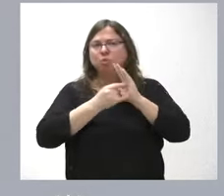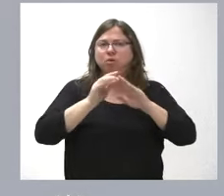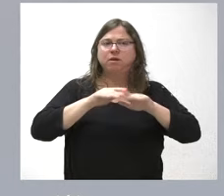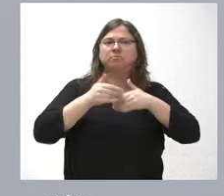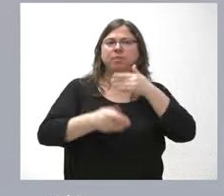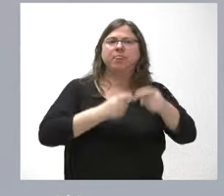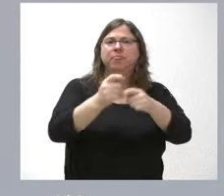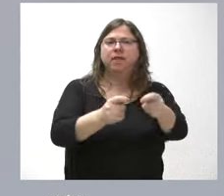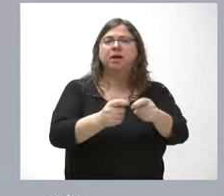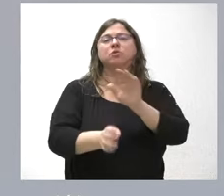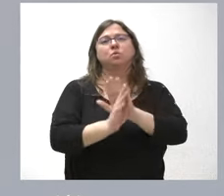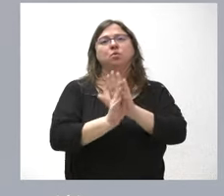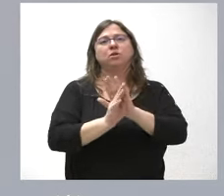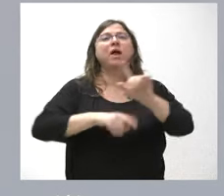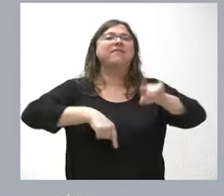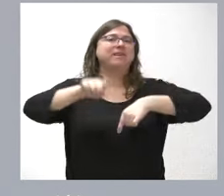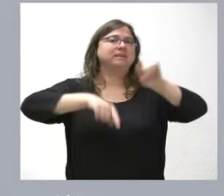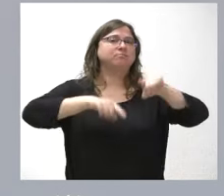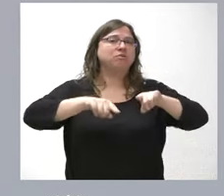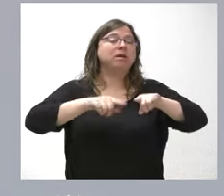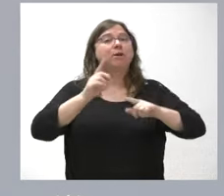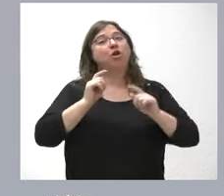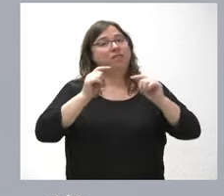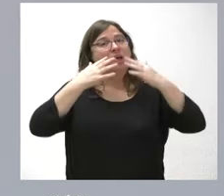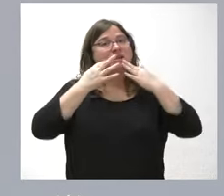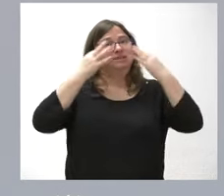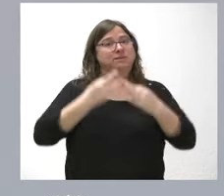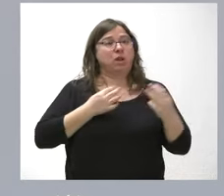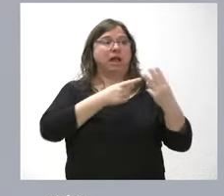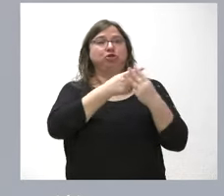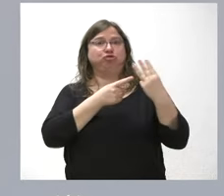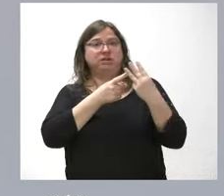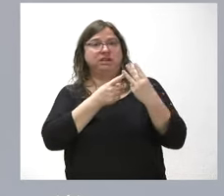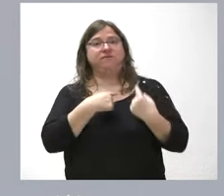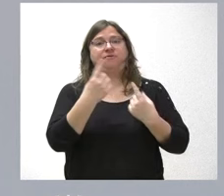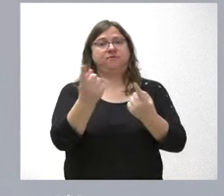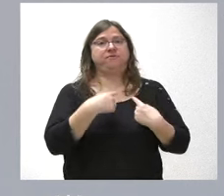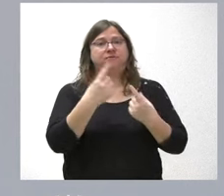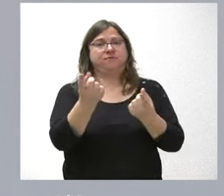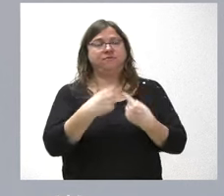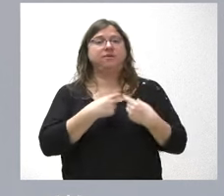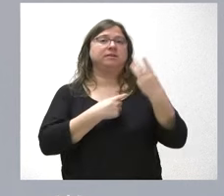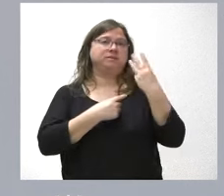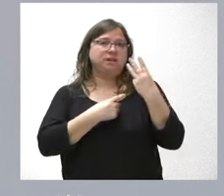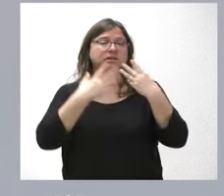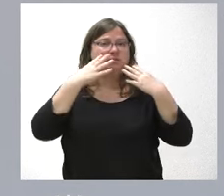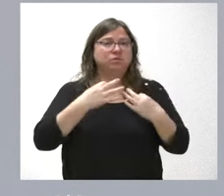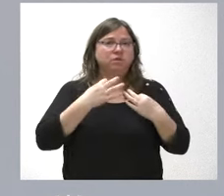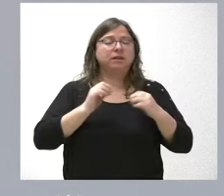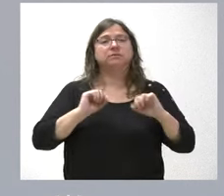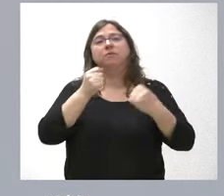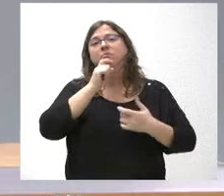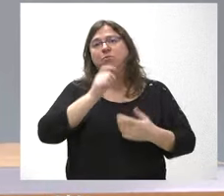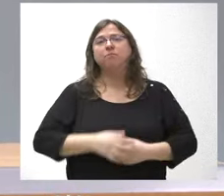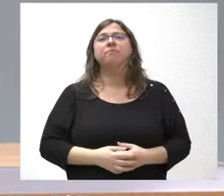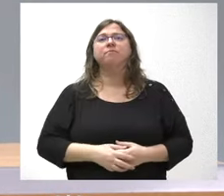dar continuidad al transporte, pero también seguridad a las tres personas que viajarían en ese vehículo y poderlo resolver cuanto antes. Ya.